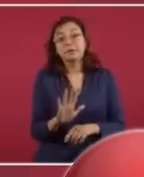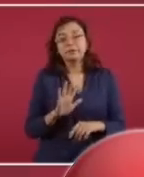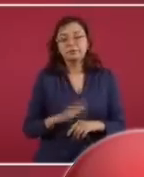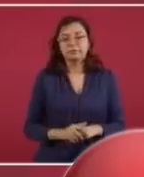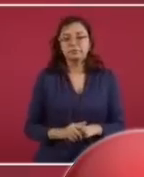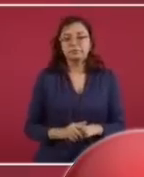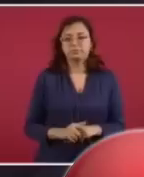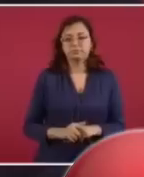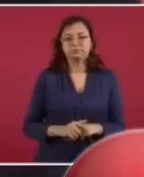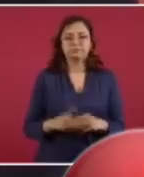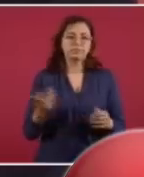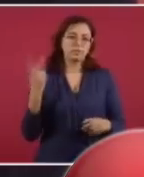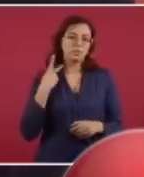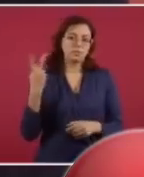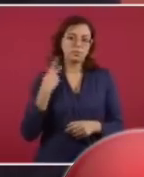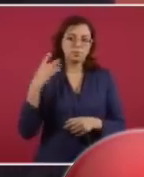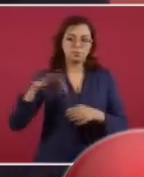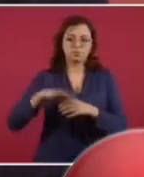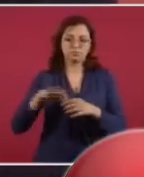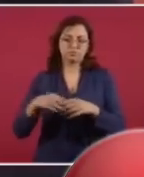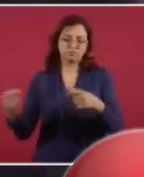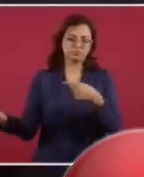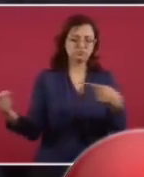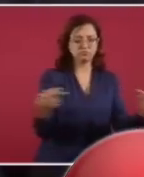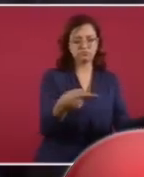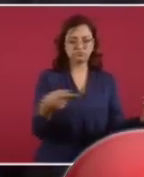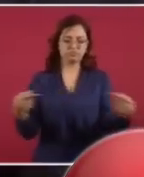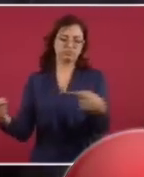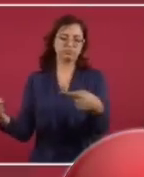en las diferencias políticas electorales.